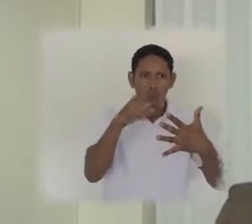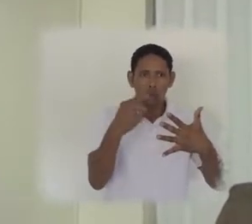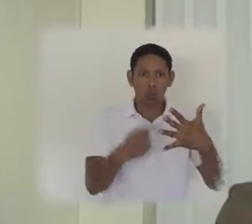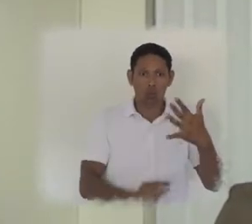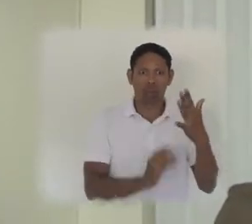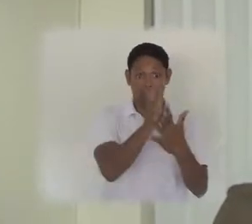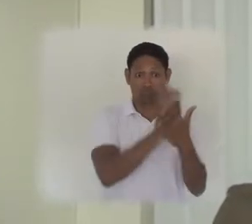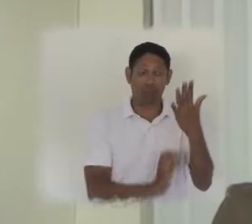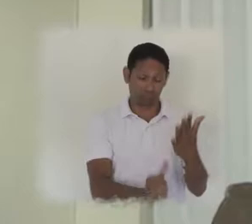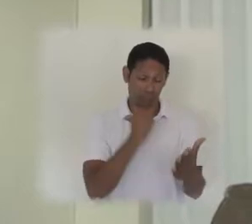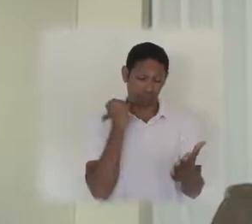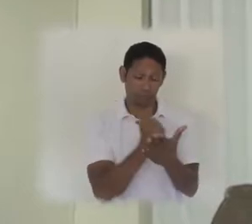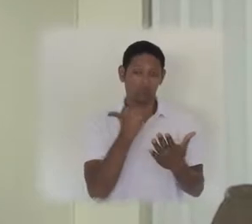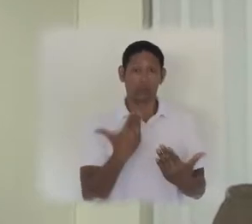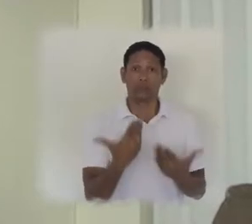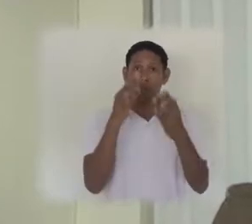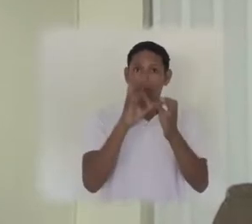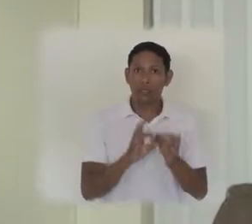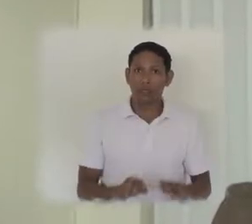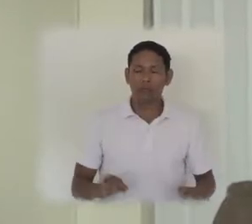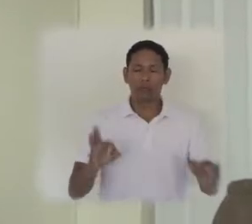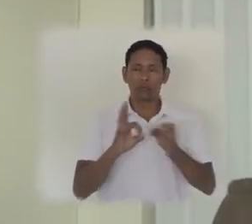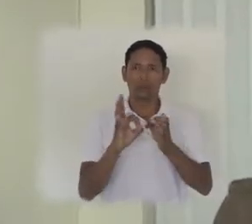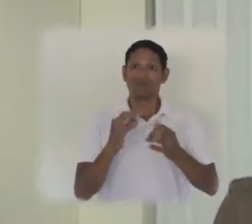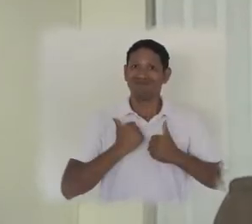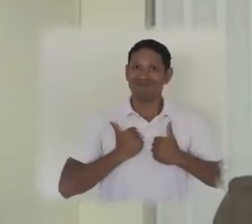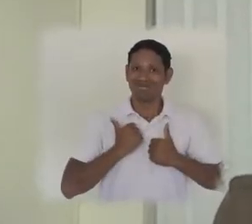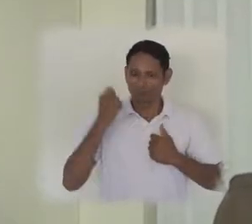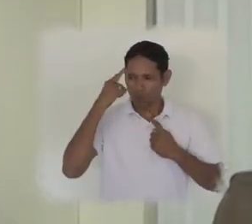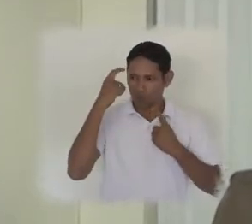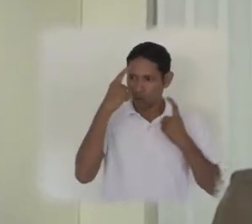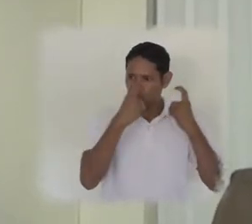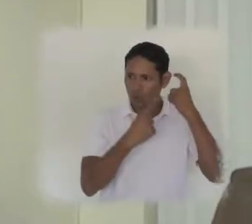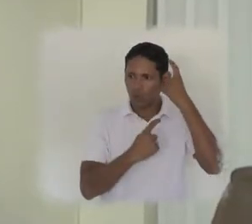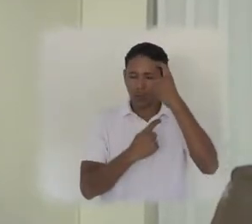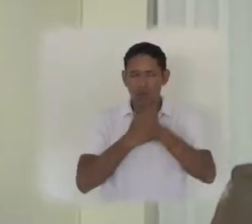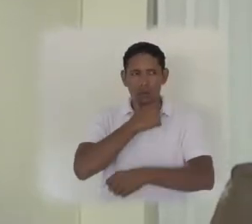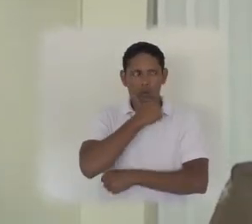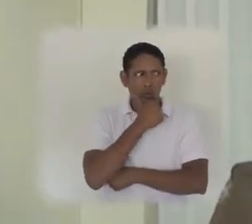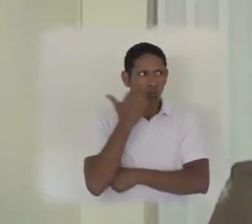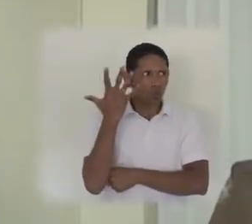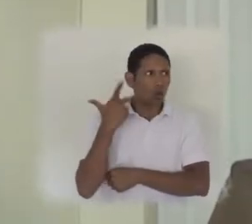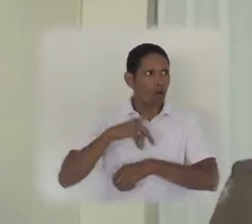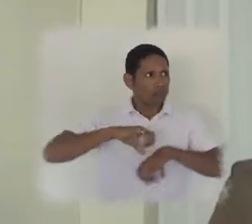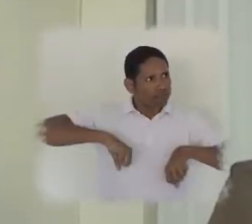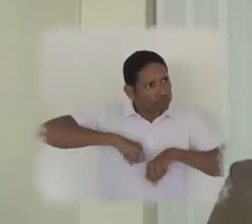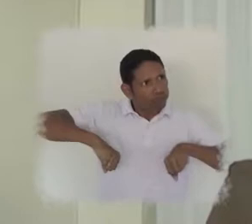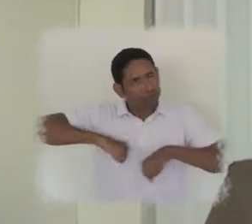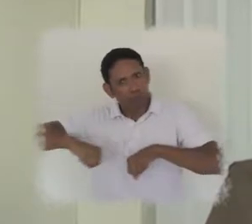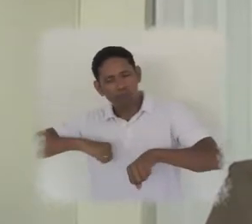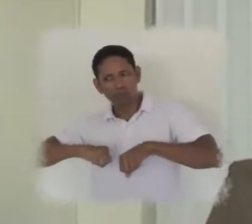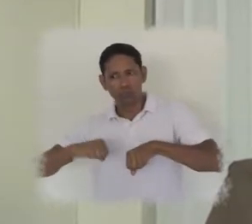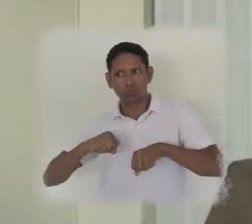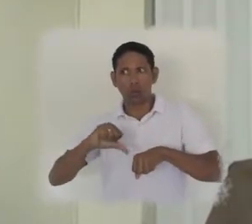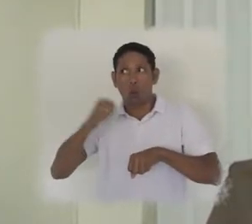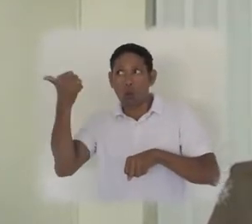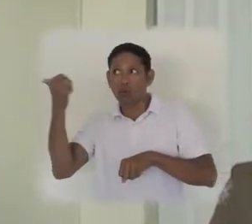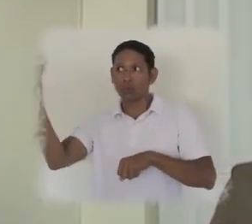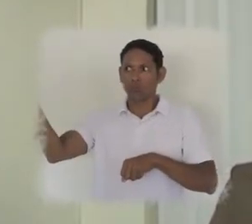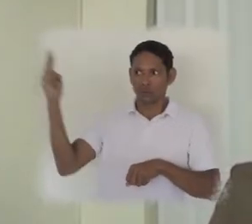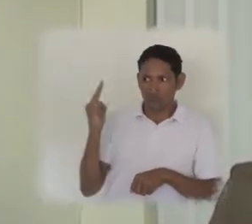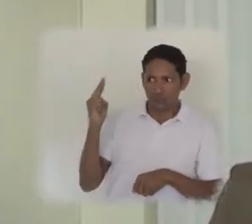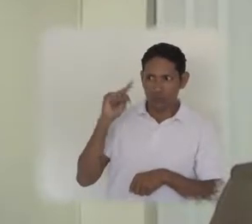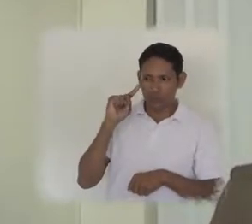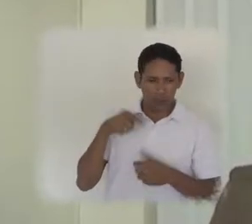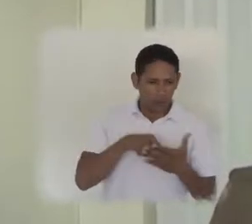los factores de acreditación que lo hacen a uno mirar nuevamente eso que hace cotidianamente, que hace todos los días y que necesita